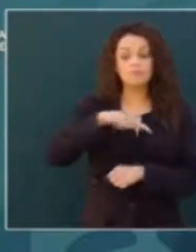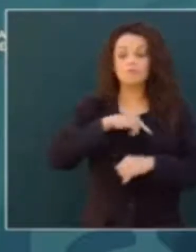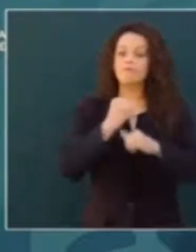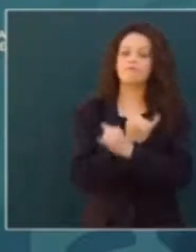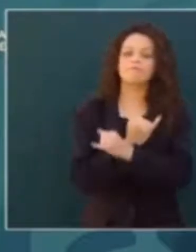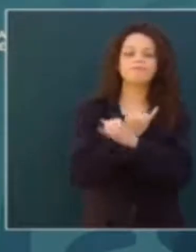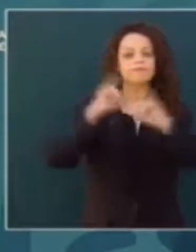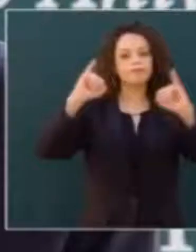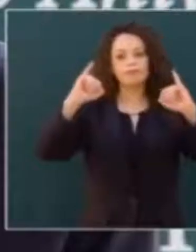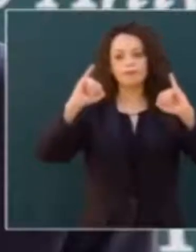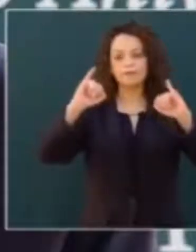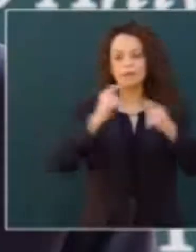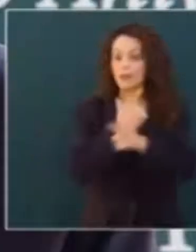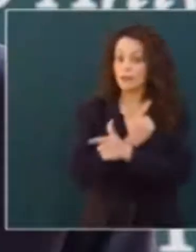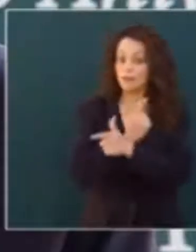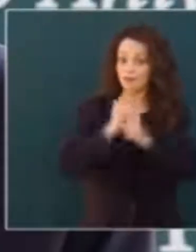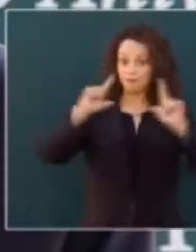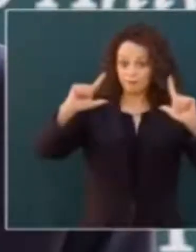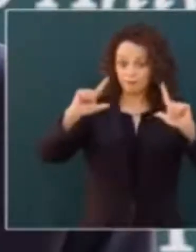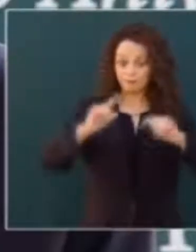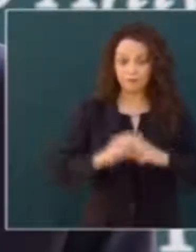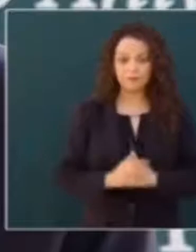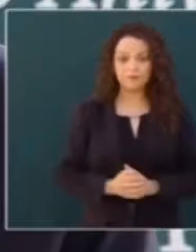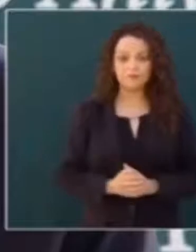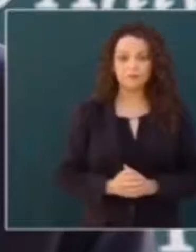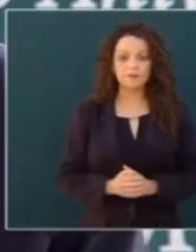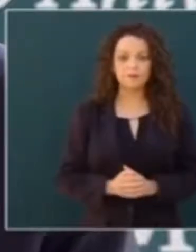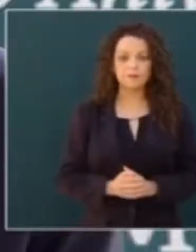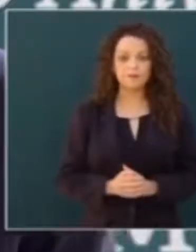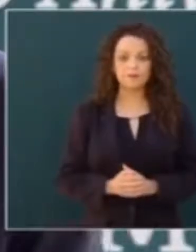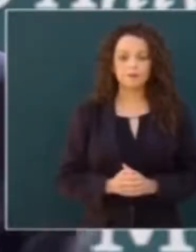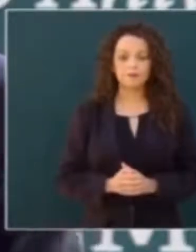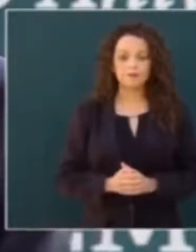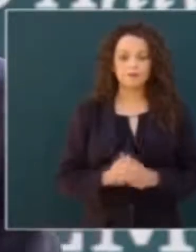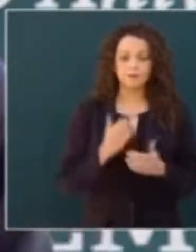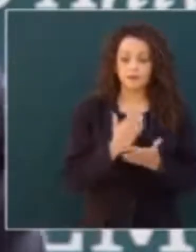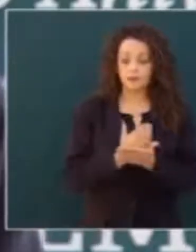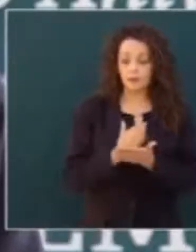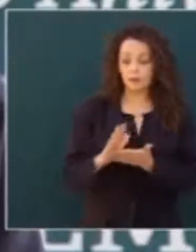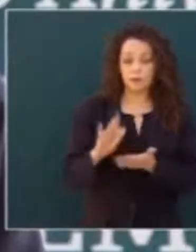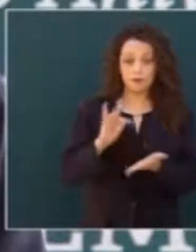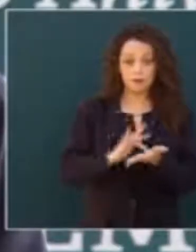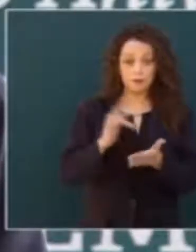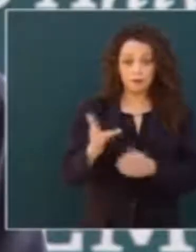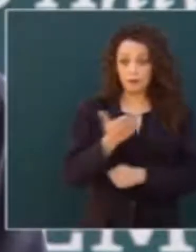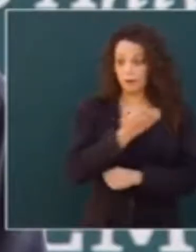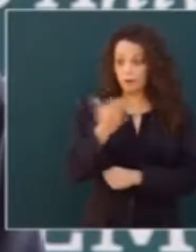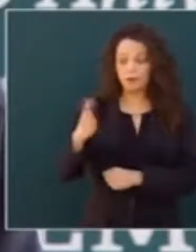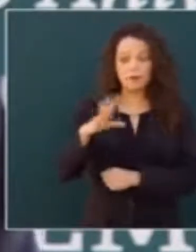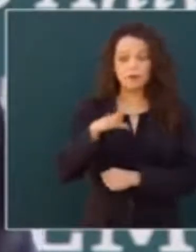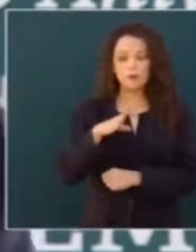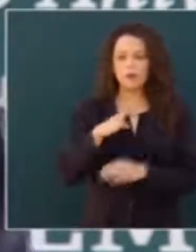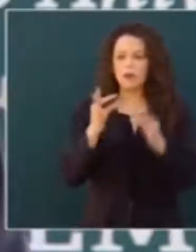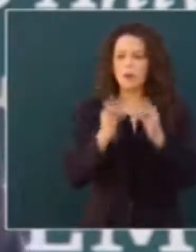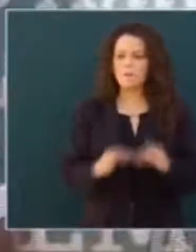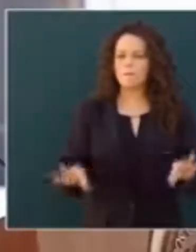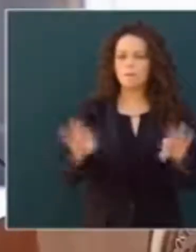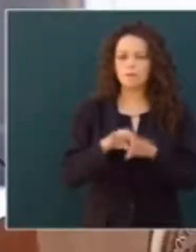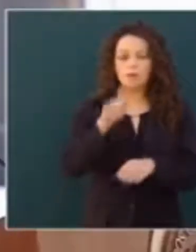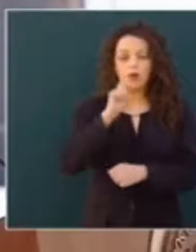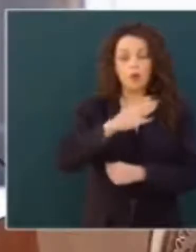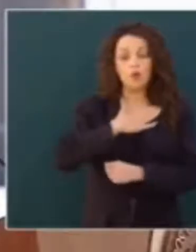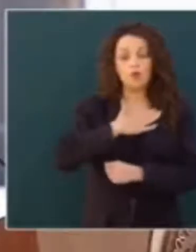Además, a ellos debemos trascendentes actos de justicia, como la abolición